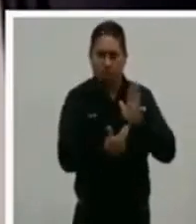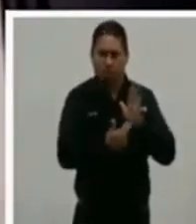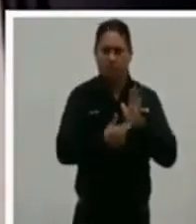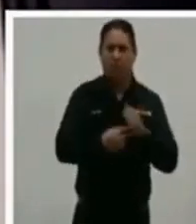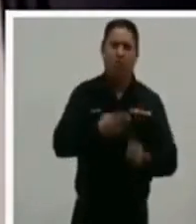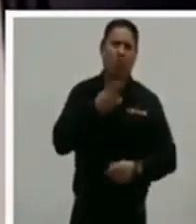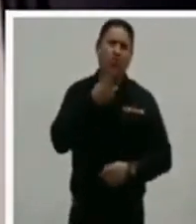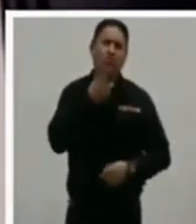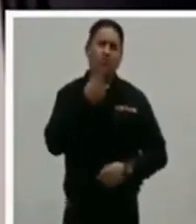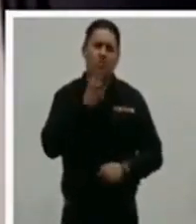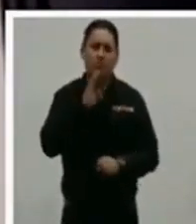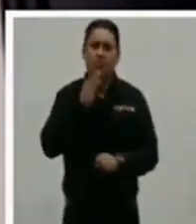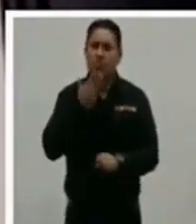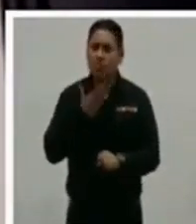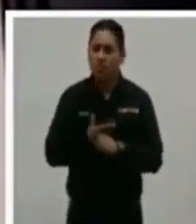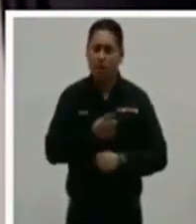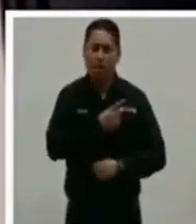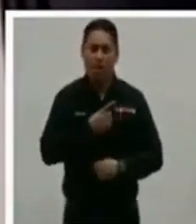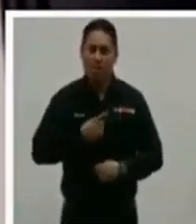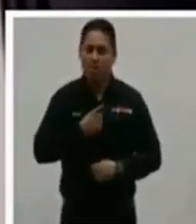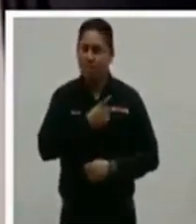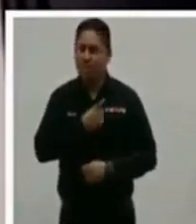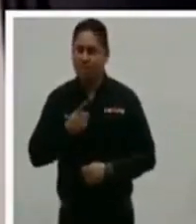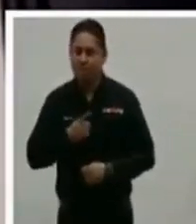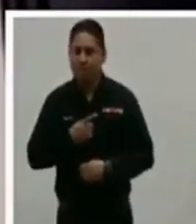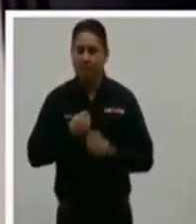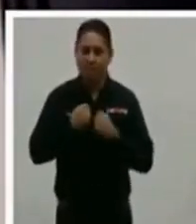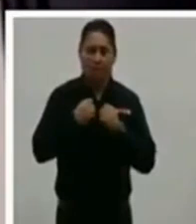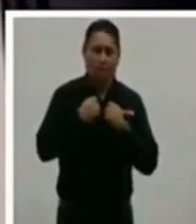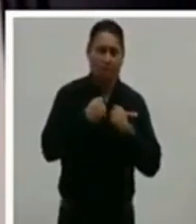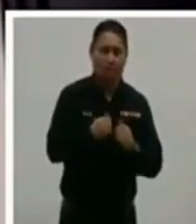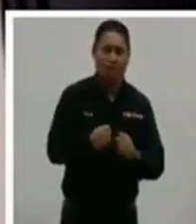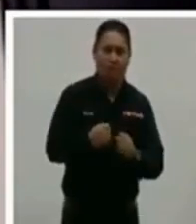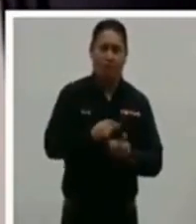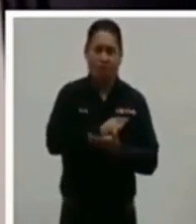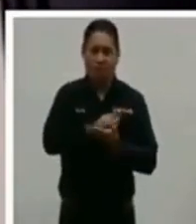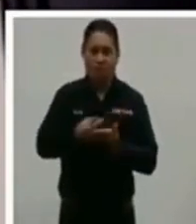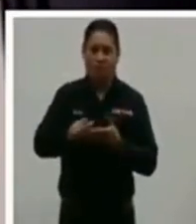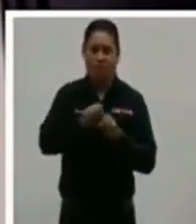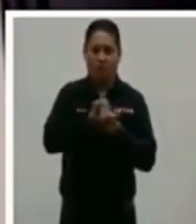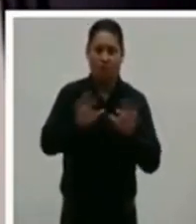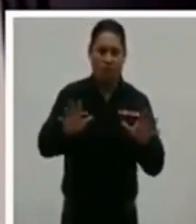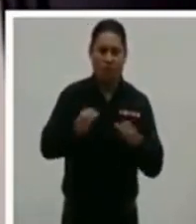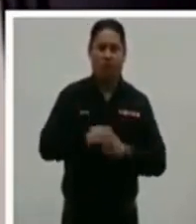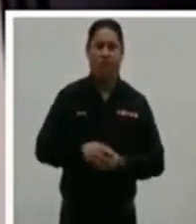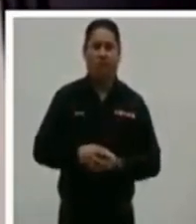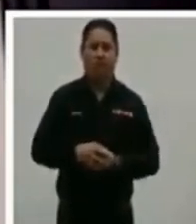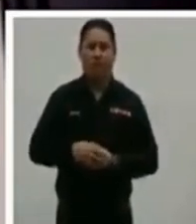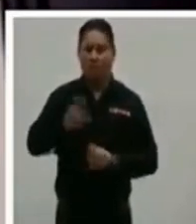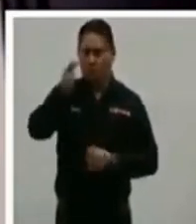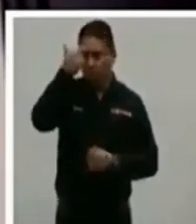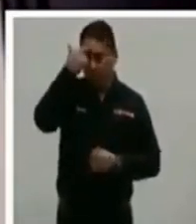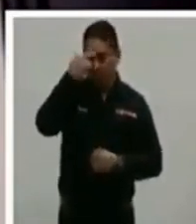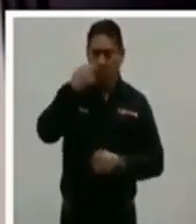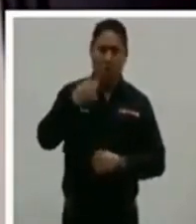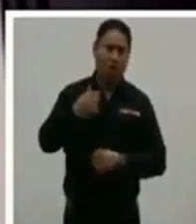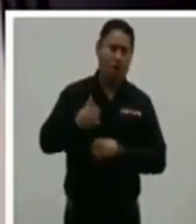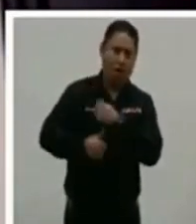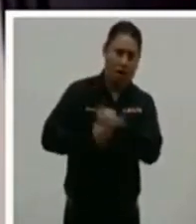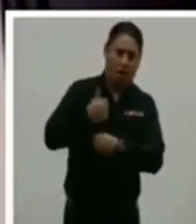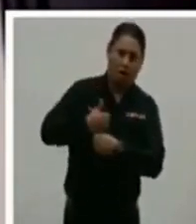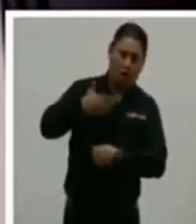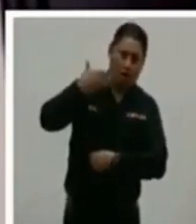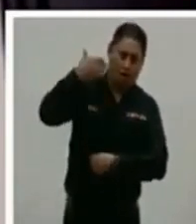uso responsable de la deuda pública, así como el fortalecimiento de la transparencia. Recordemos que en los últimos